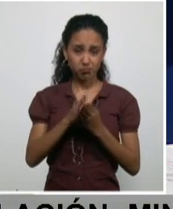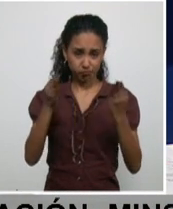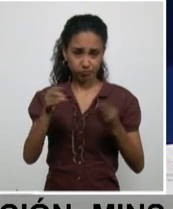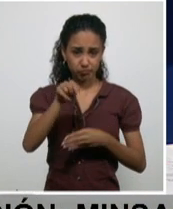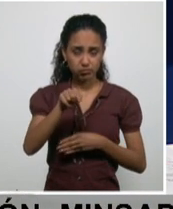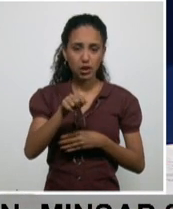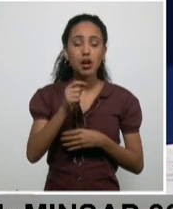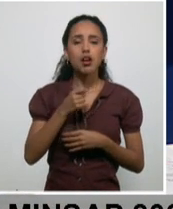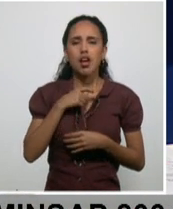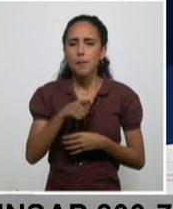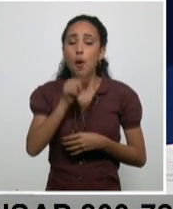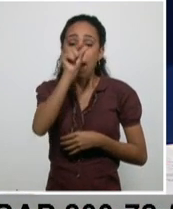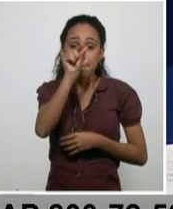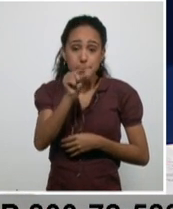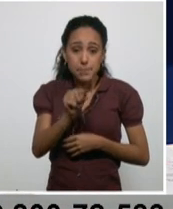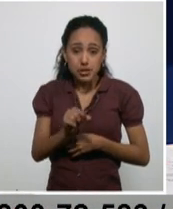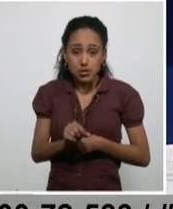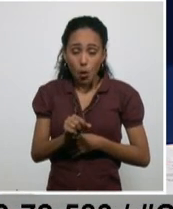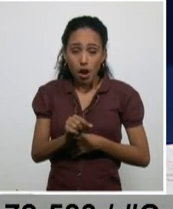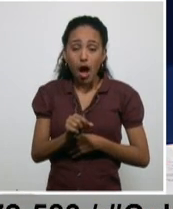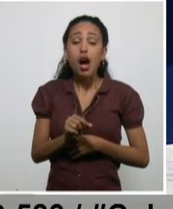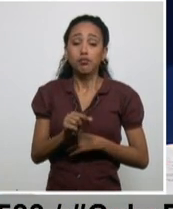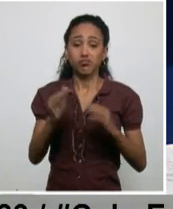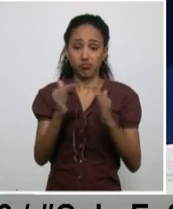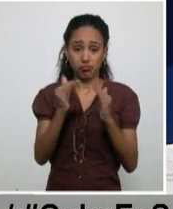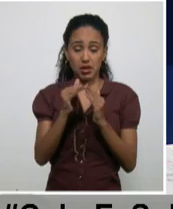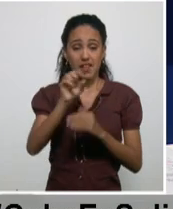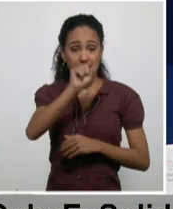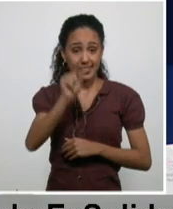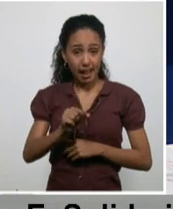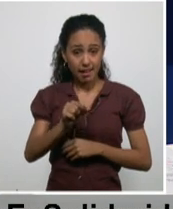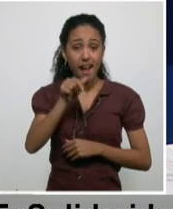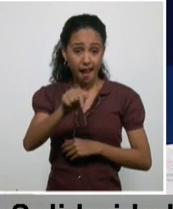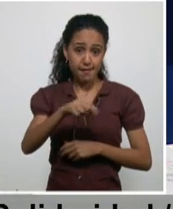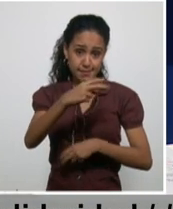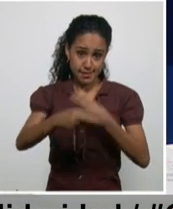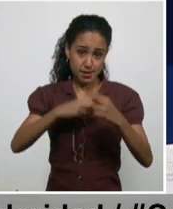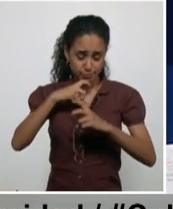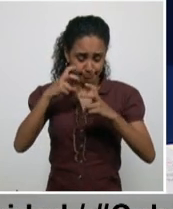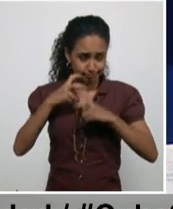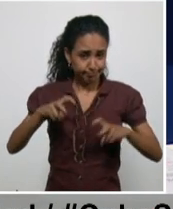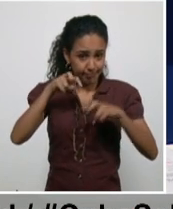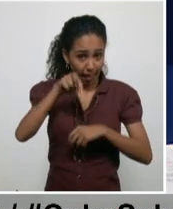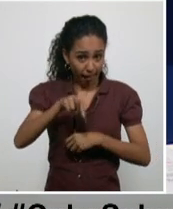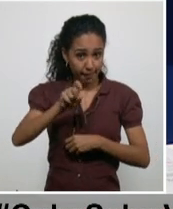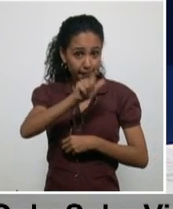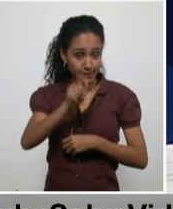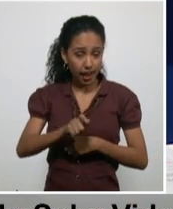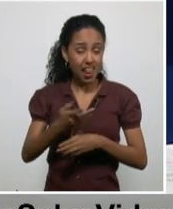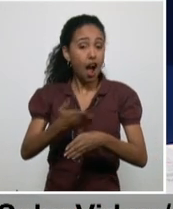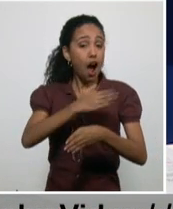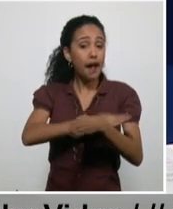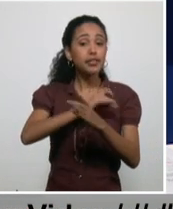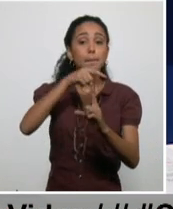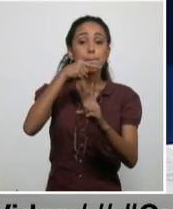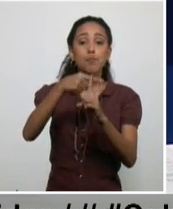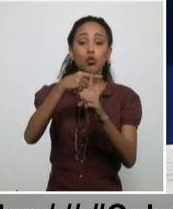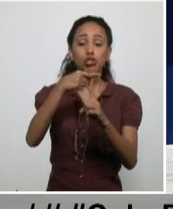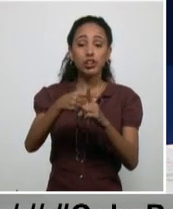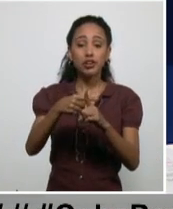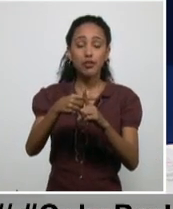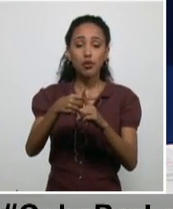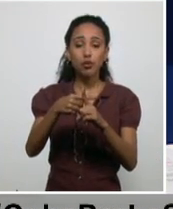una persona en Italia, donde se hizo el estudio, fue en Italia, que previamente había dado positivo por la